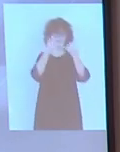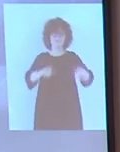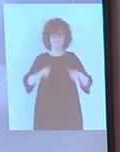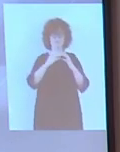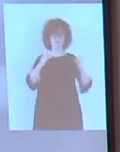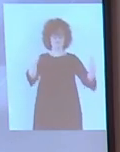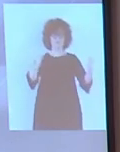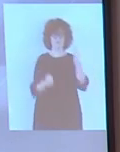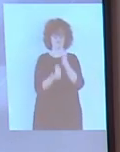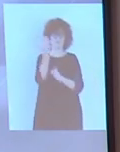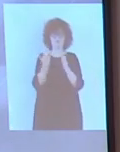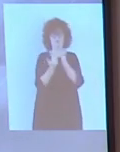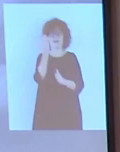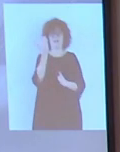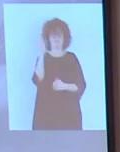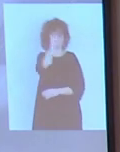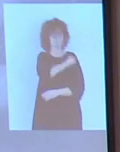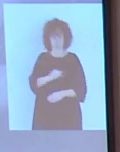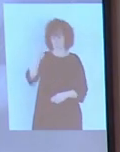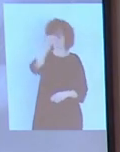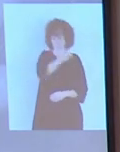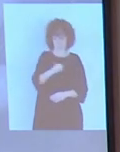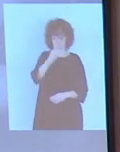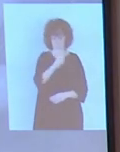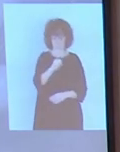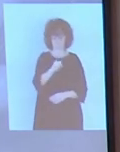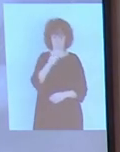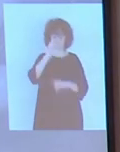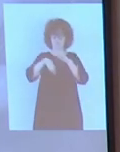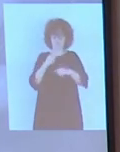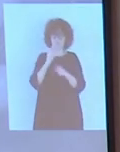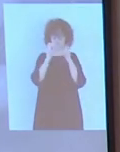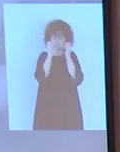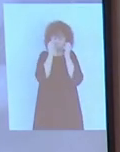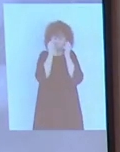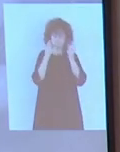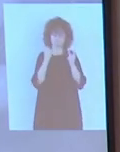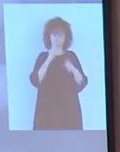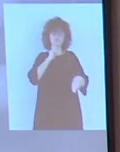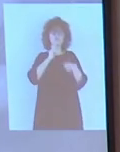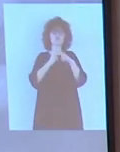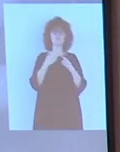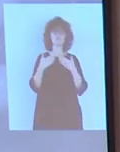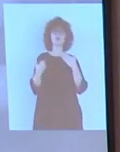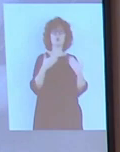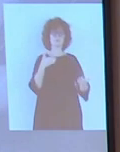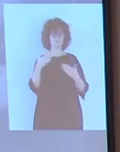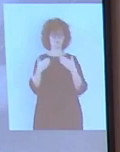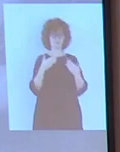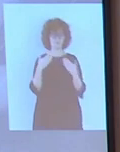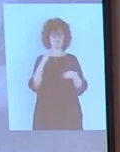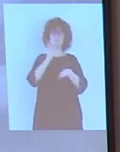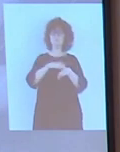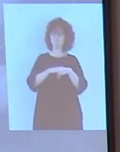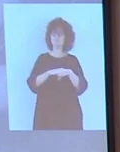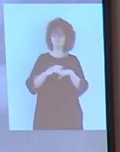jornada espectacular jornada como vamos a ir viendo que tiene por nombre conversaciones porque vamos a hablar pero no